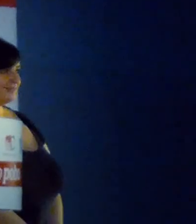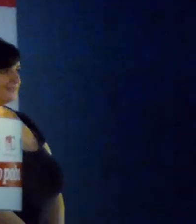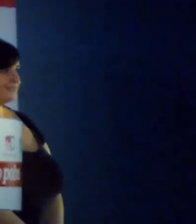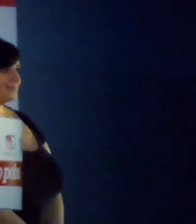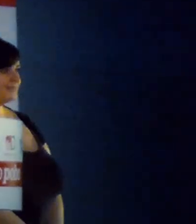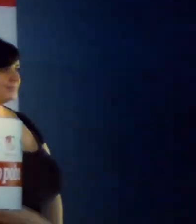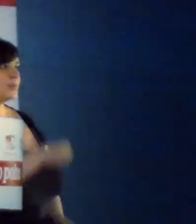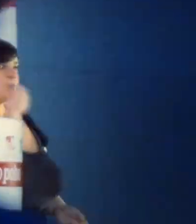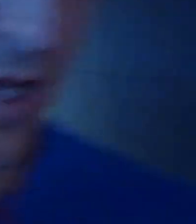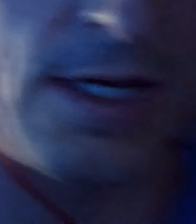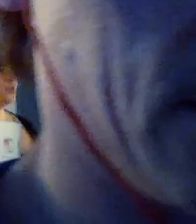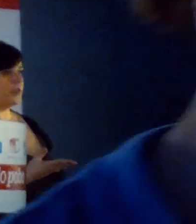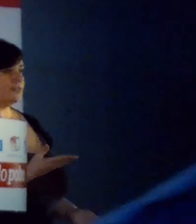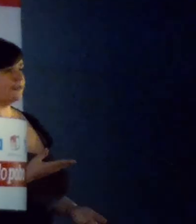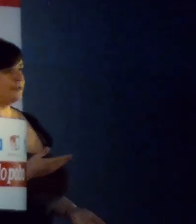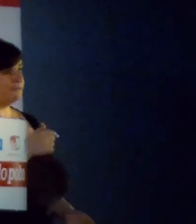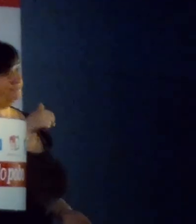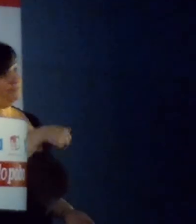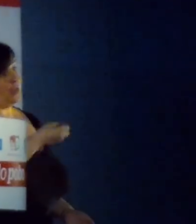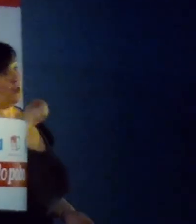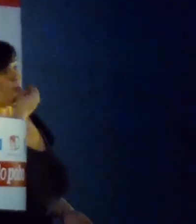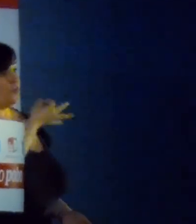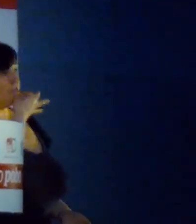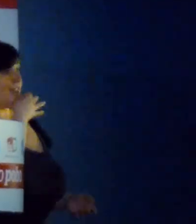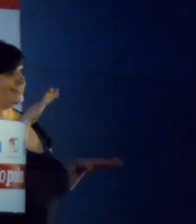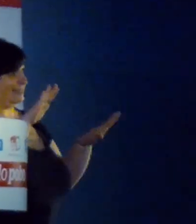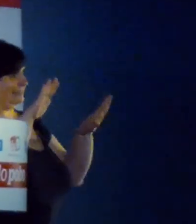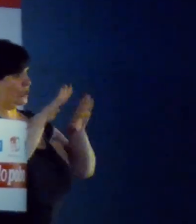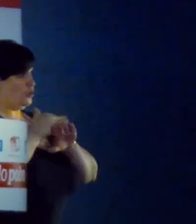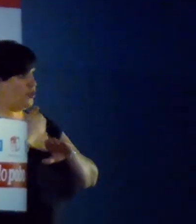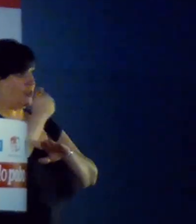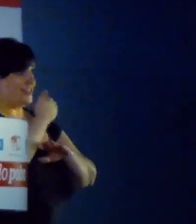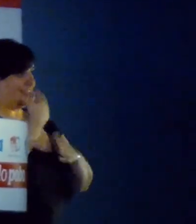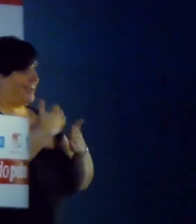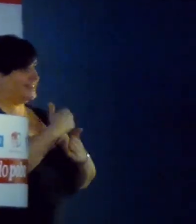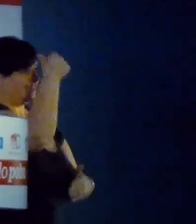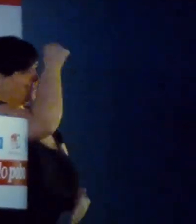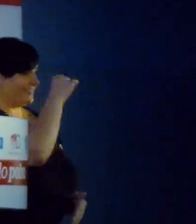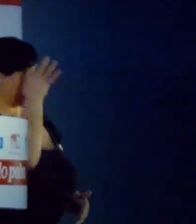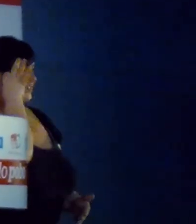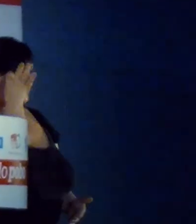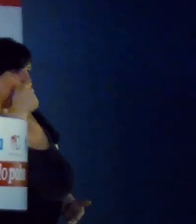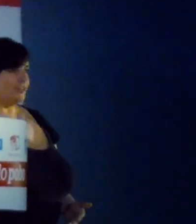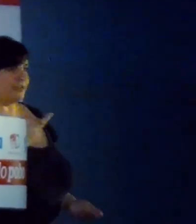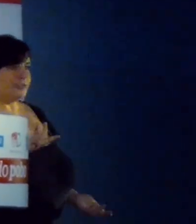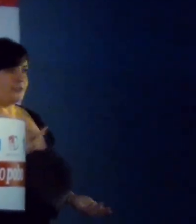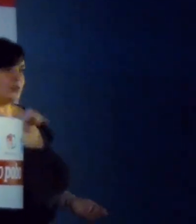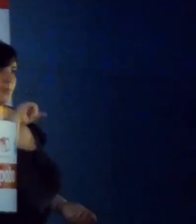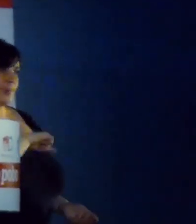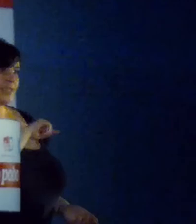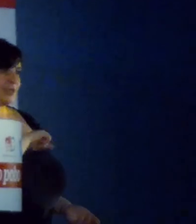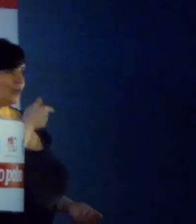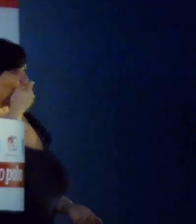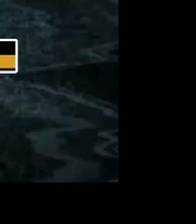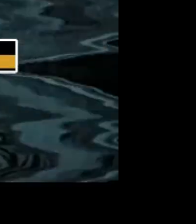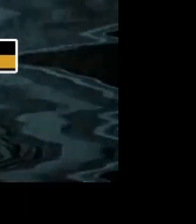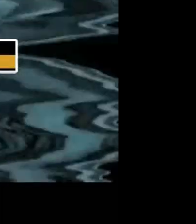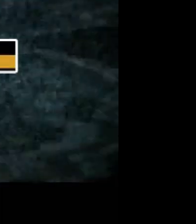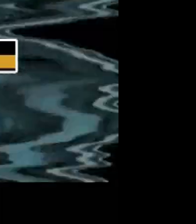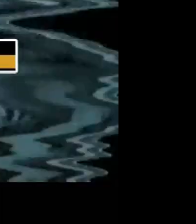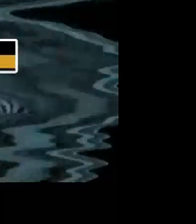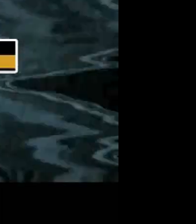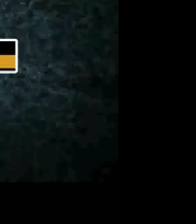Bueno, pois, boa tarde noite a todos e a todas. Para min é tamén un placer estar hoxe aquí.